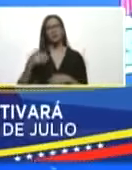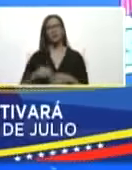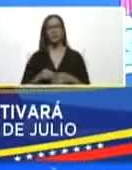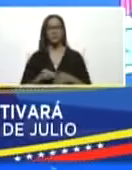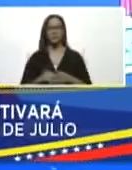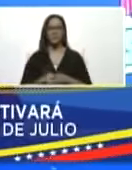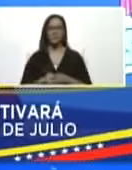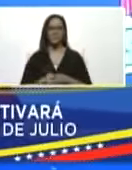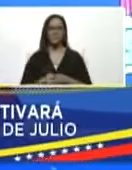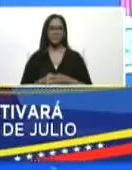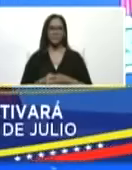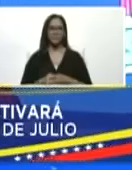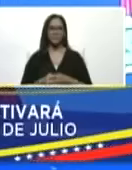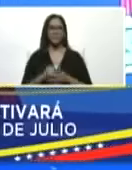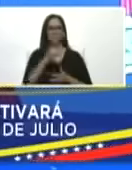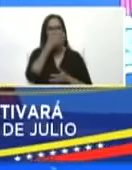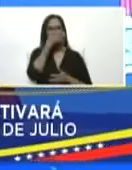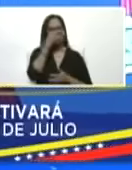¿Ah?